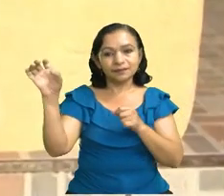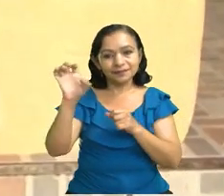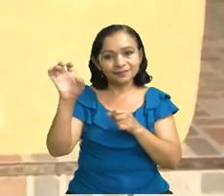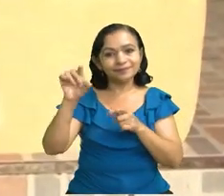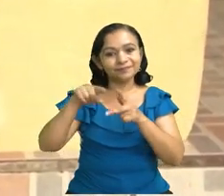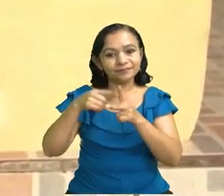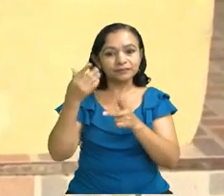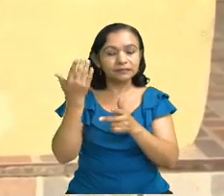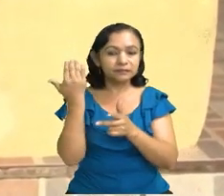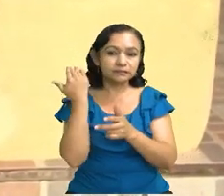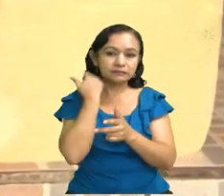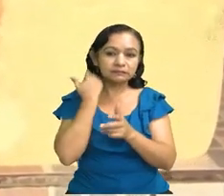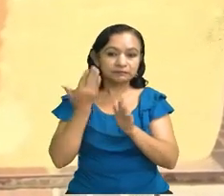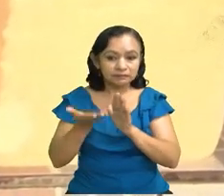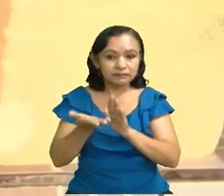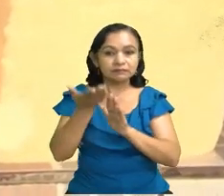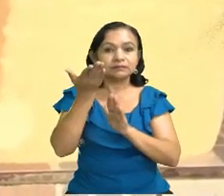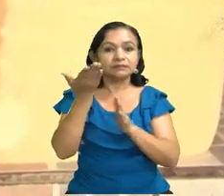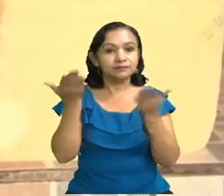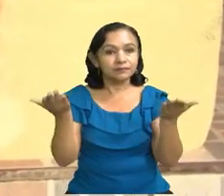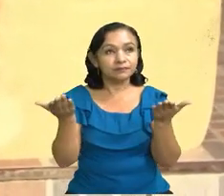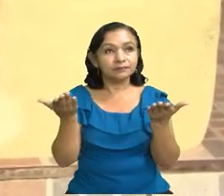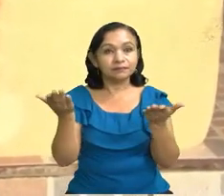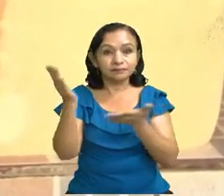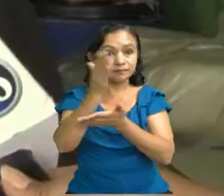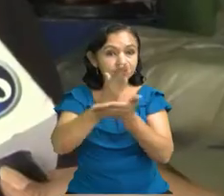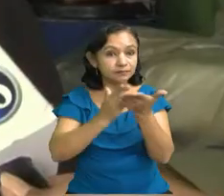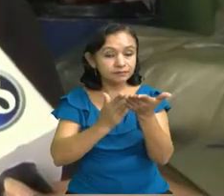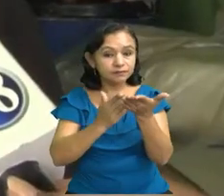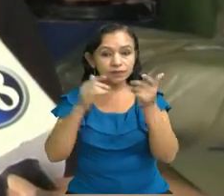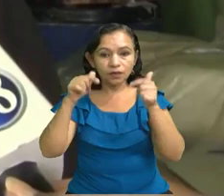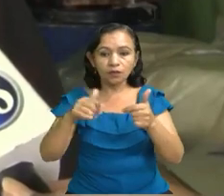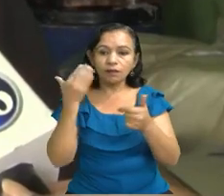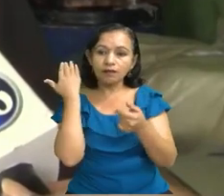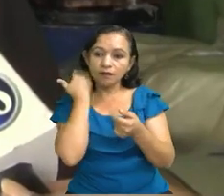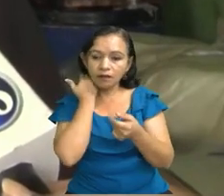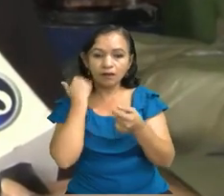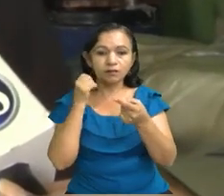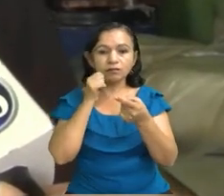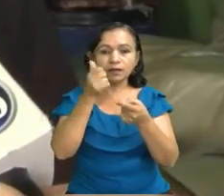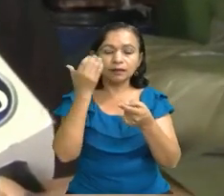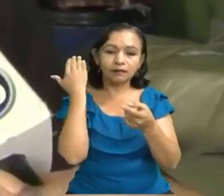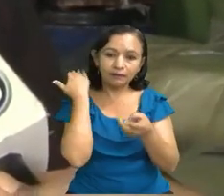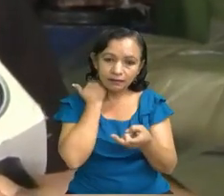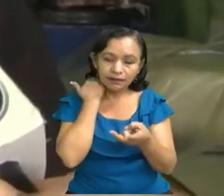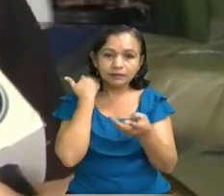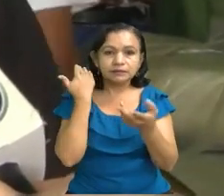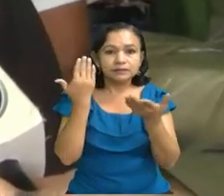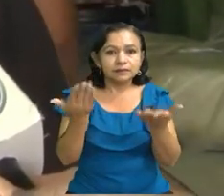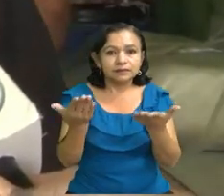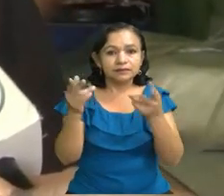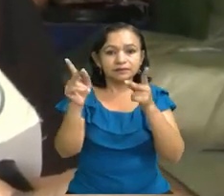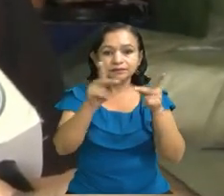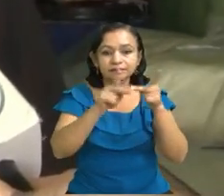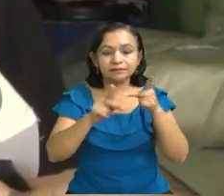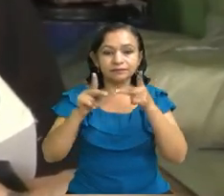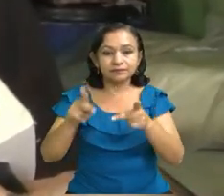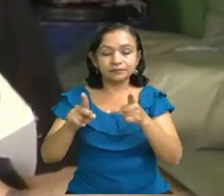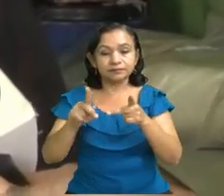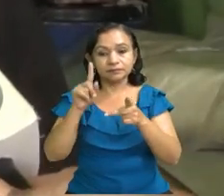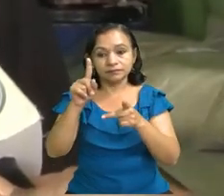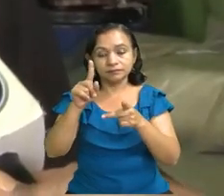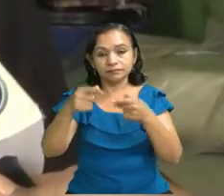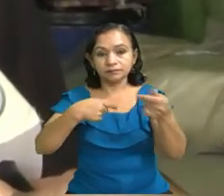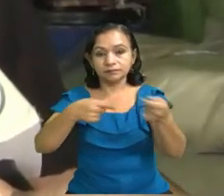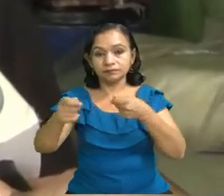tenemos problemas, pues, porque de repente hoy está más caro, mañana más caro. Si la gente ahora lo anunciaron a un